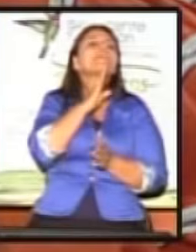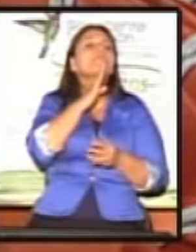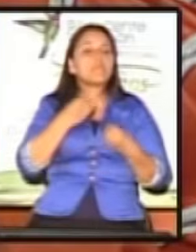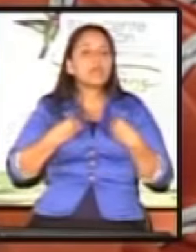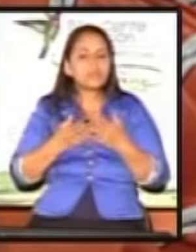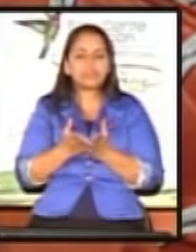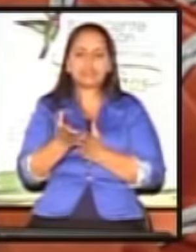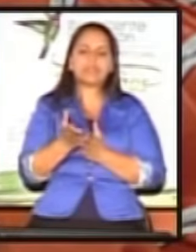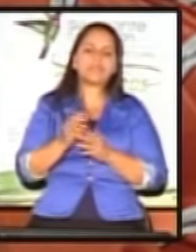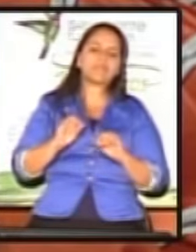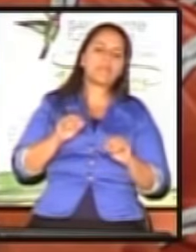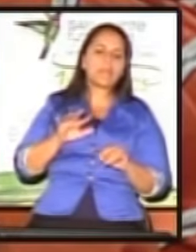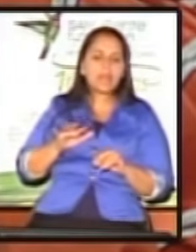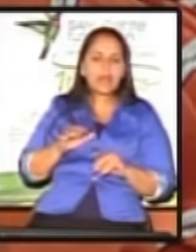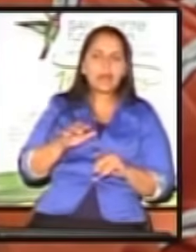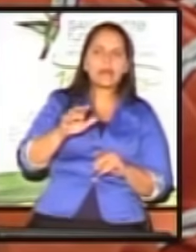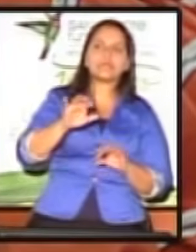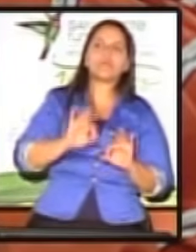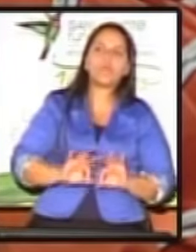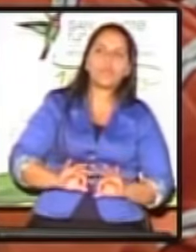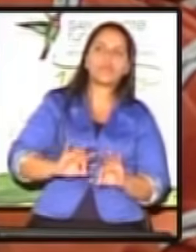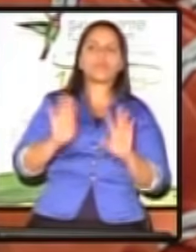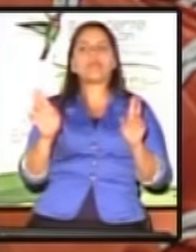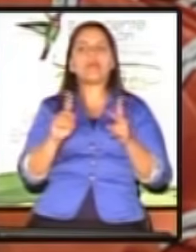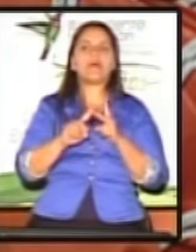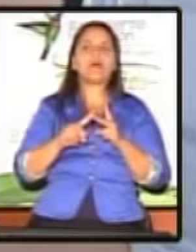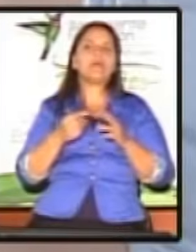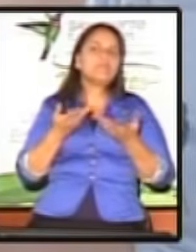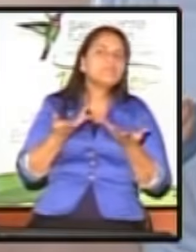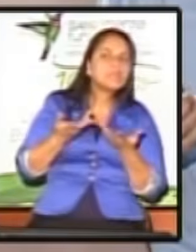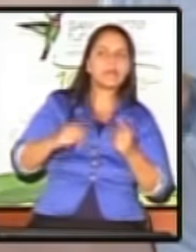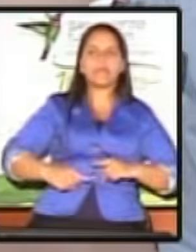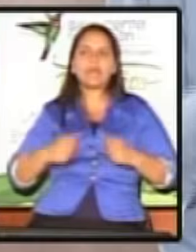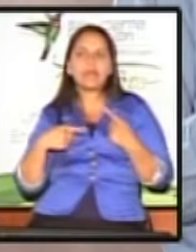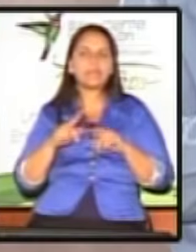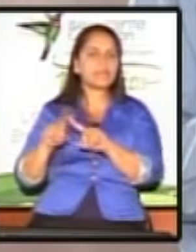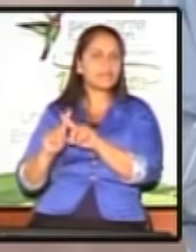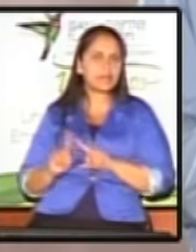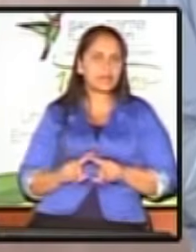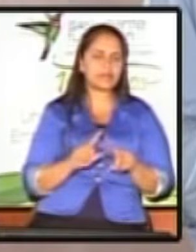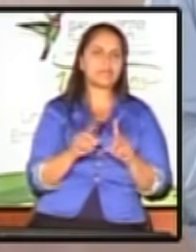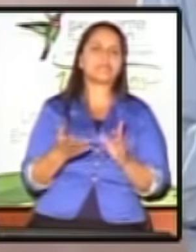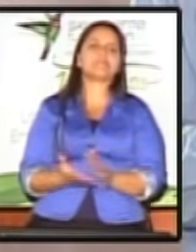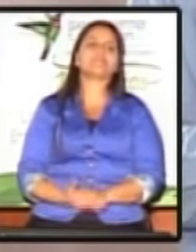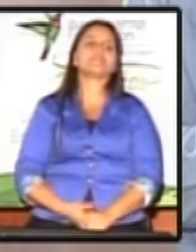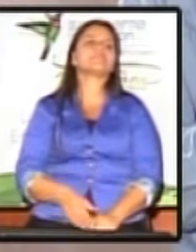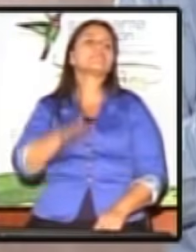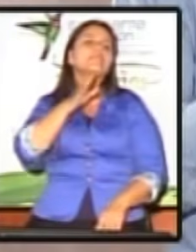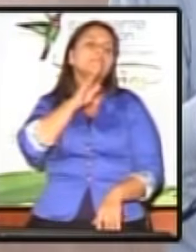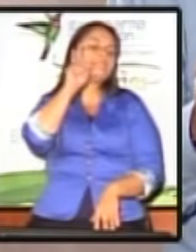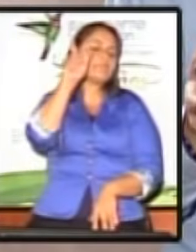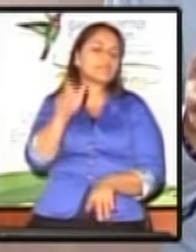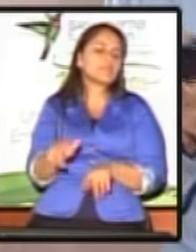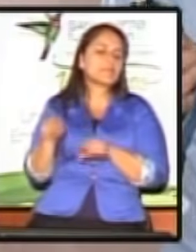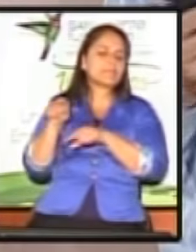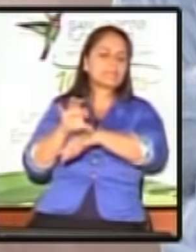de trascendencia o cáncer oportunidad de significado distinto de la existencia. ¿Quién hace eso? El paciente.